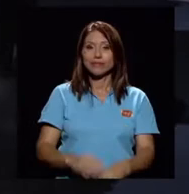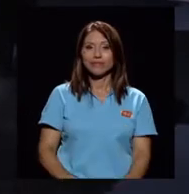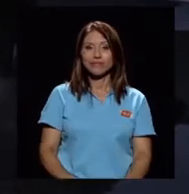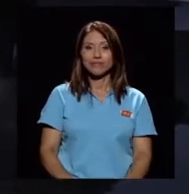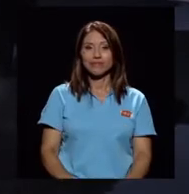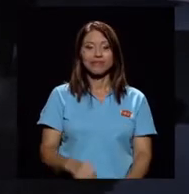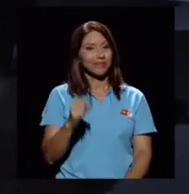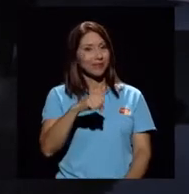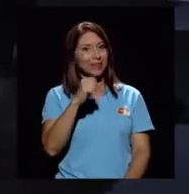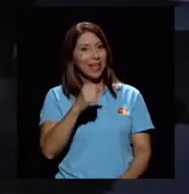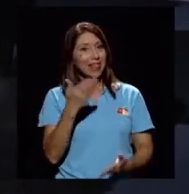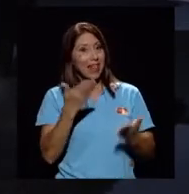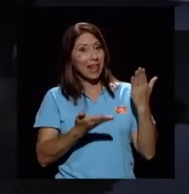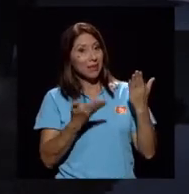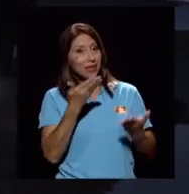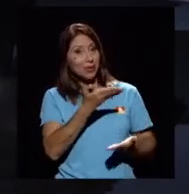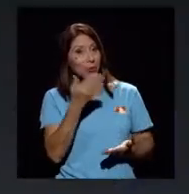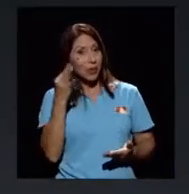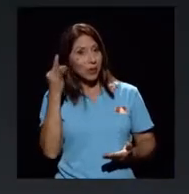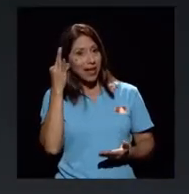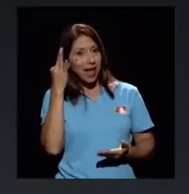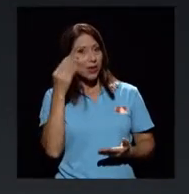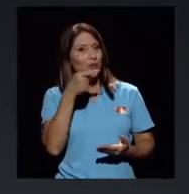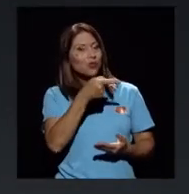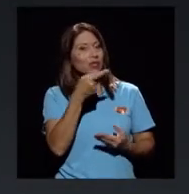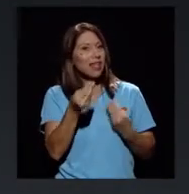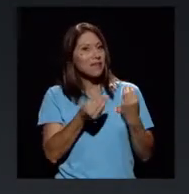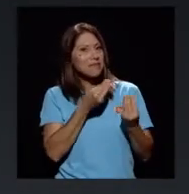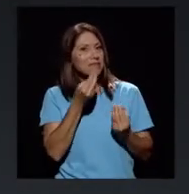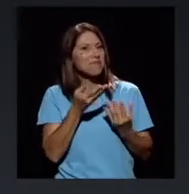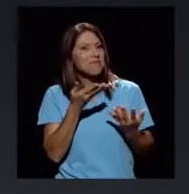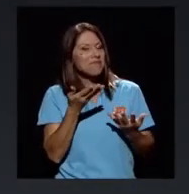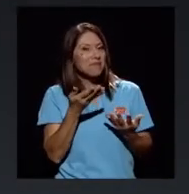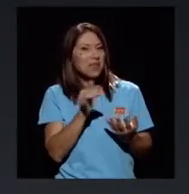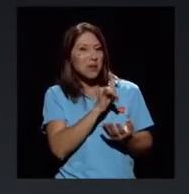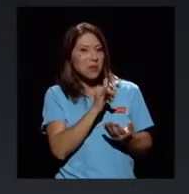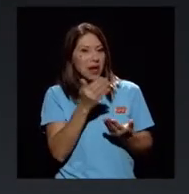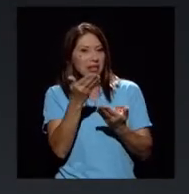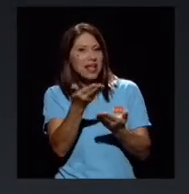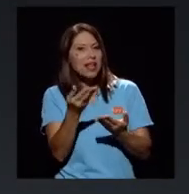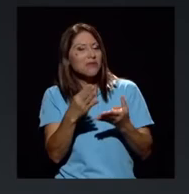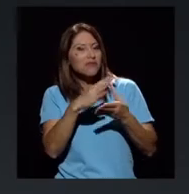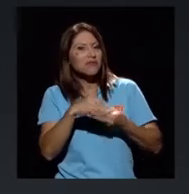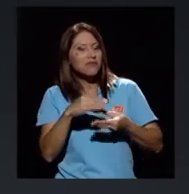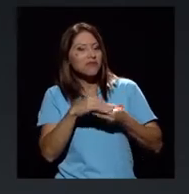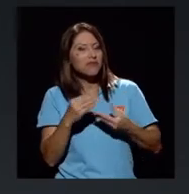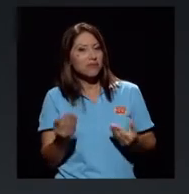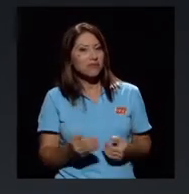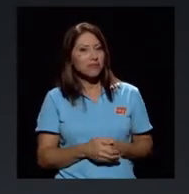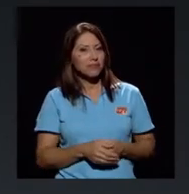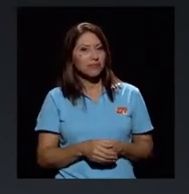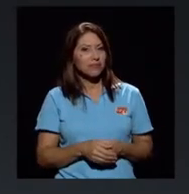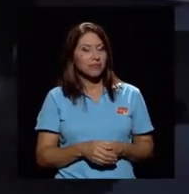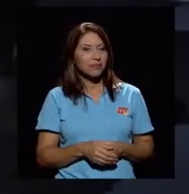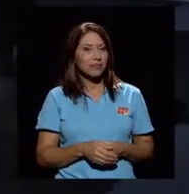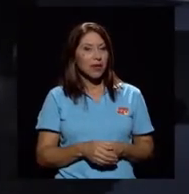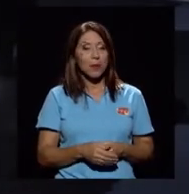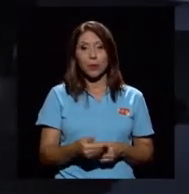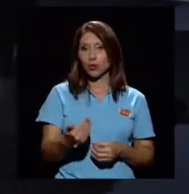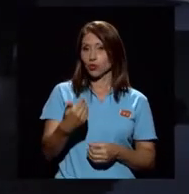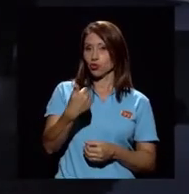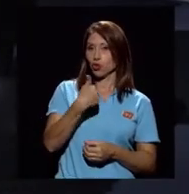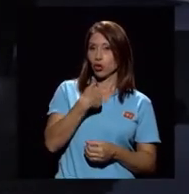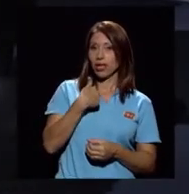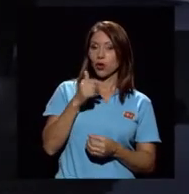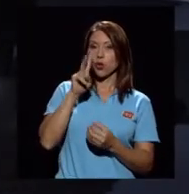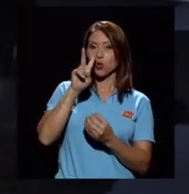doña Milagro, ilústrenos usted un poquito en las mismas líneas que don Juan lo hizo. Ok, yo tengo dos